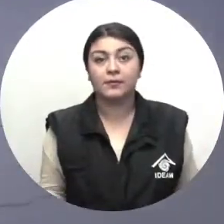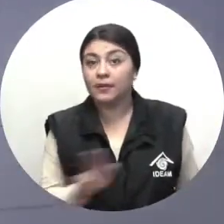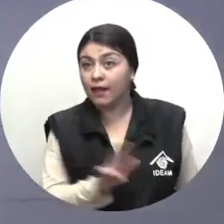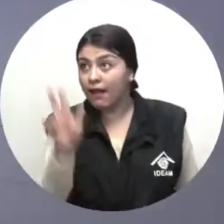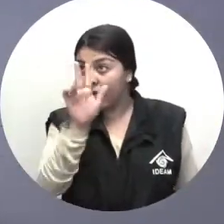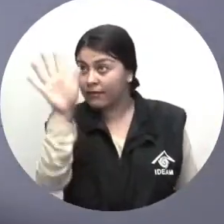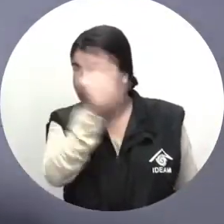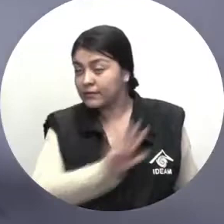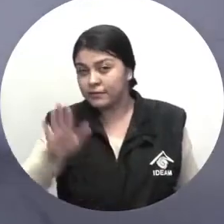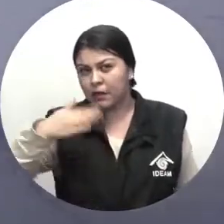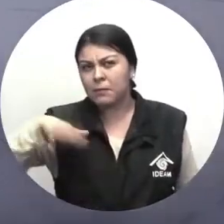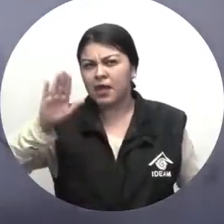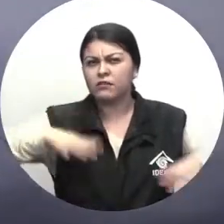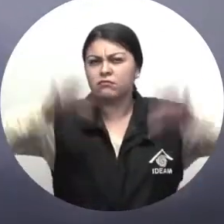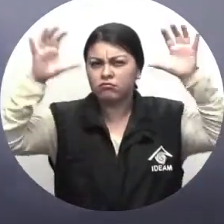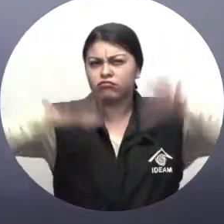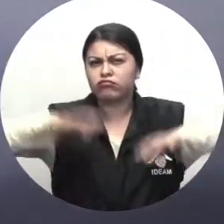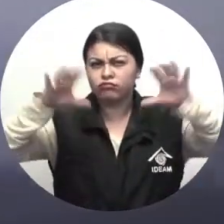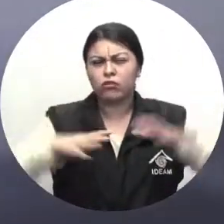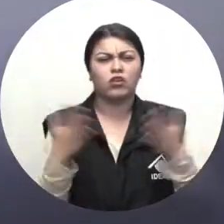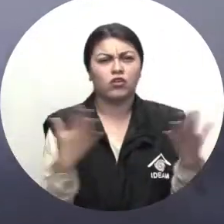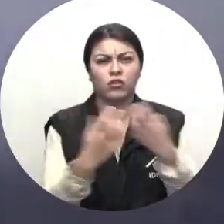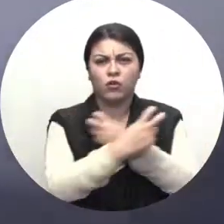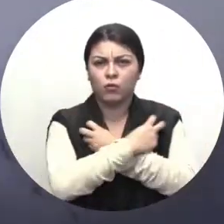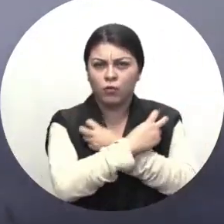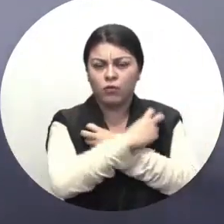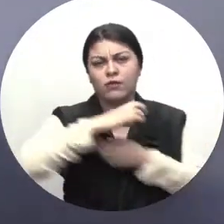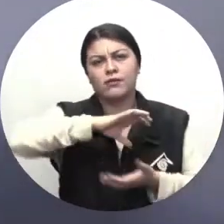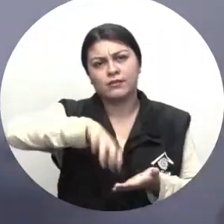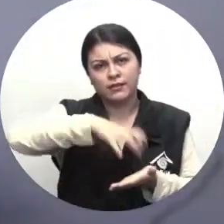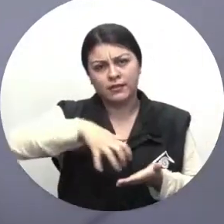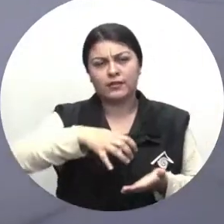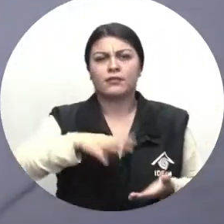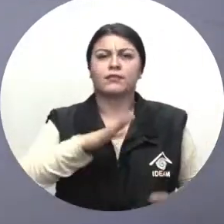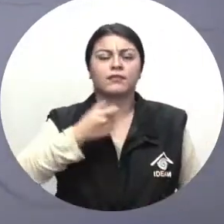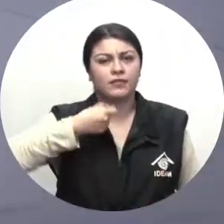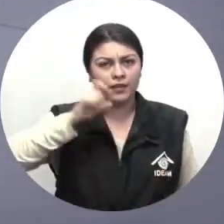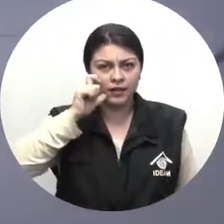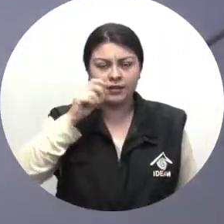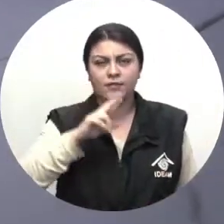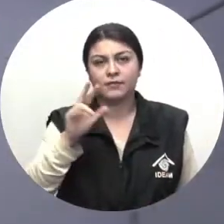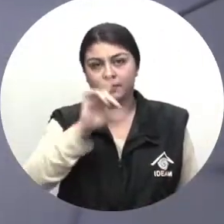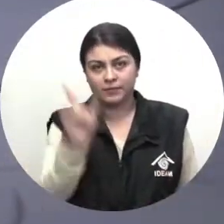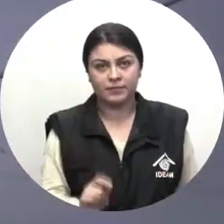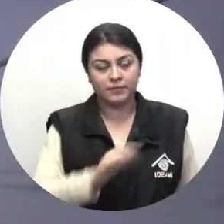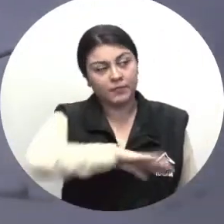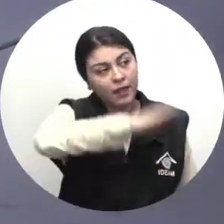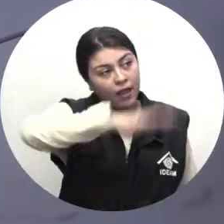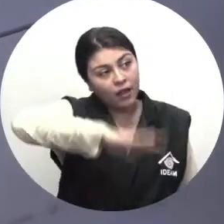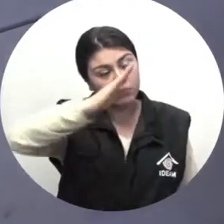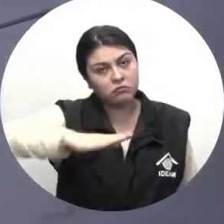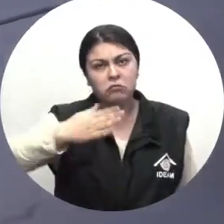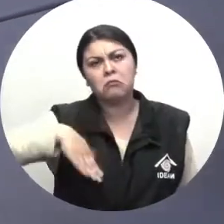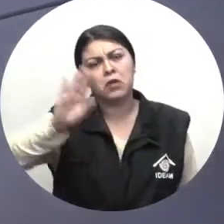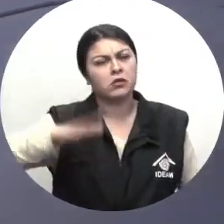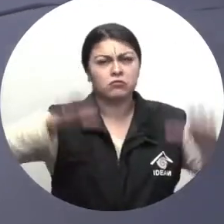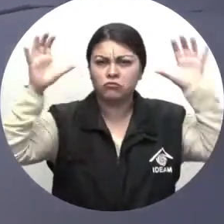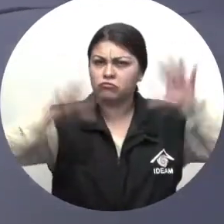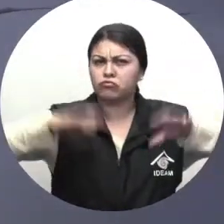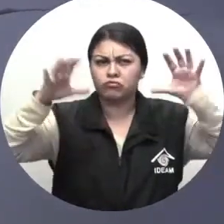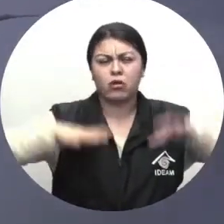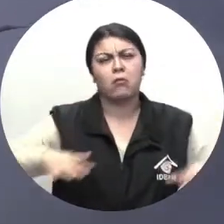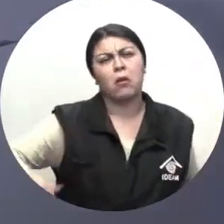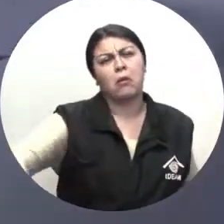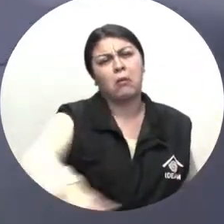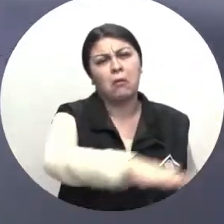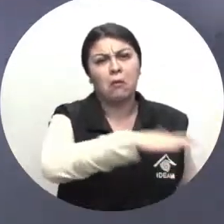La zona andina presenta lluvias ligeras en sectores del Huila, Santander, Caldas, Risaralda y Antioquia, con predominio de tiempo seco en